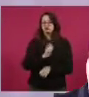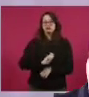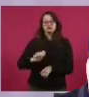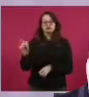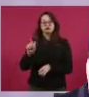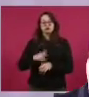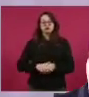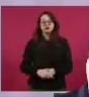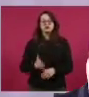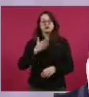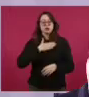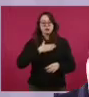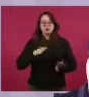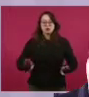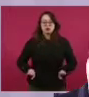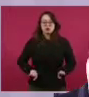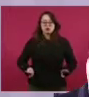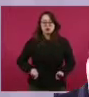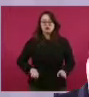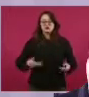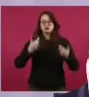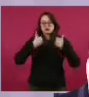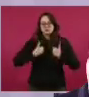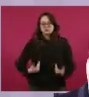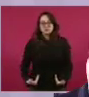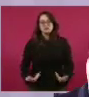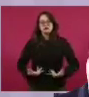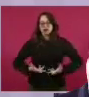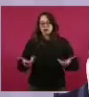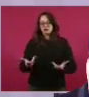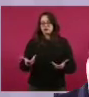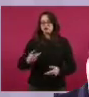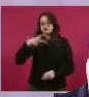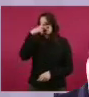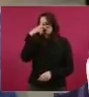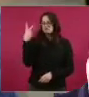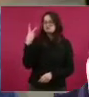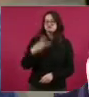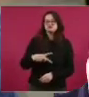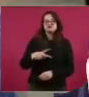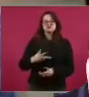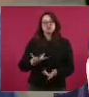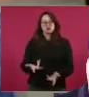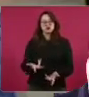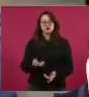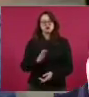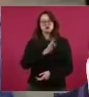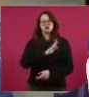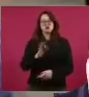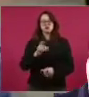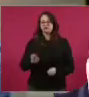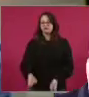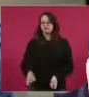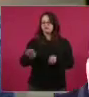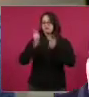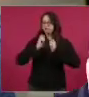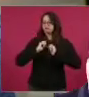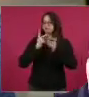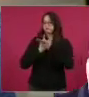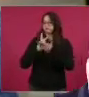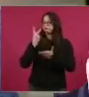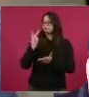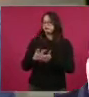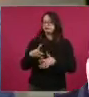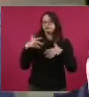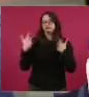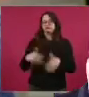Eso ha forjado mi carácter y mi personalidad, me ha hecho el mexicano que soy hoy, merecedor de la mayor distinción deportiva que existe en nuestro país,